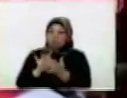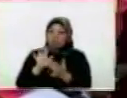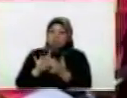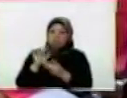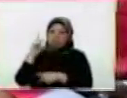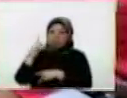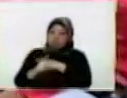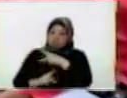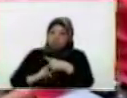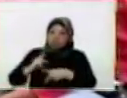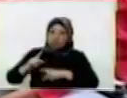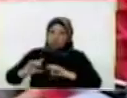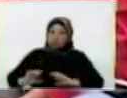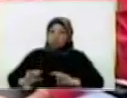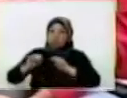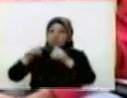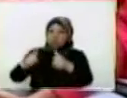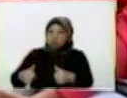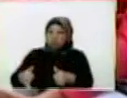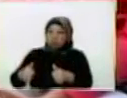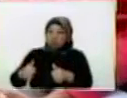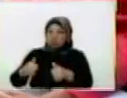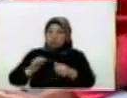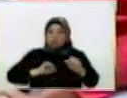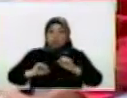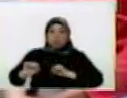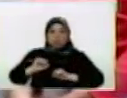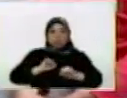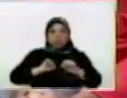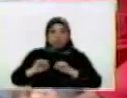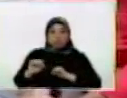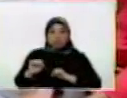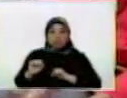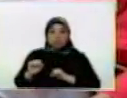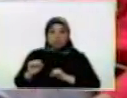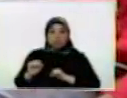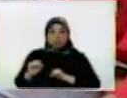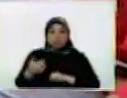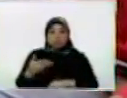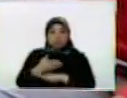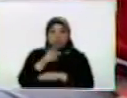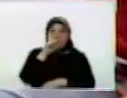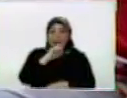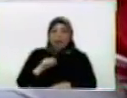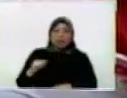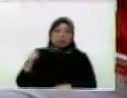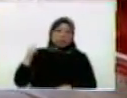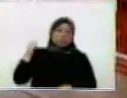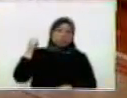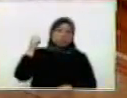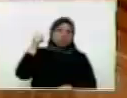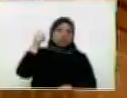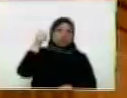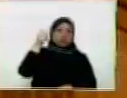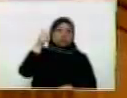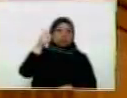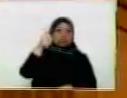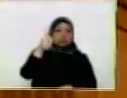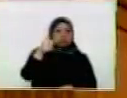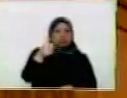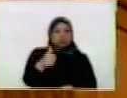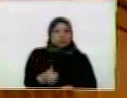Progresivamente comenzó a organizar un movimiento que llevó años, que nadie piense que eso fue